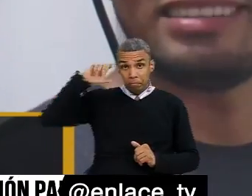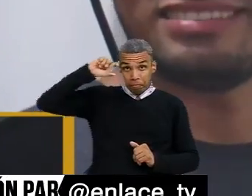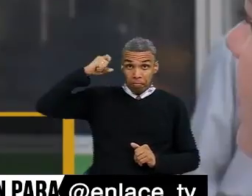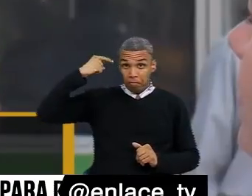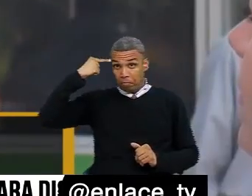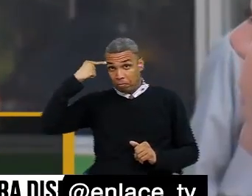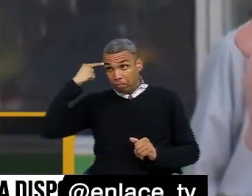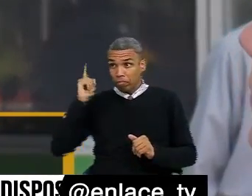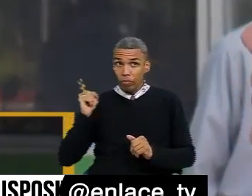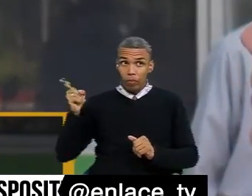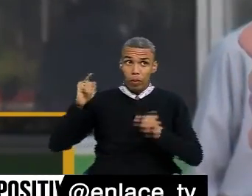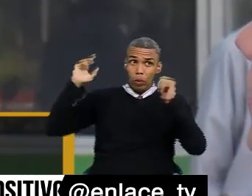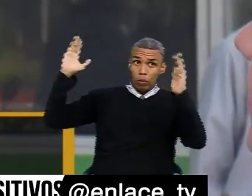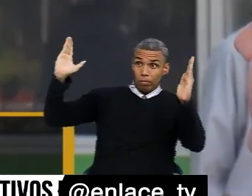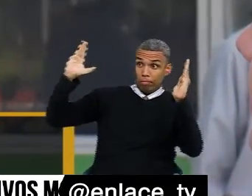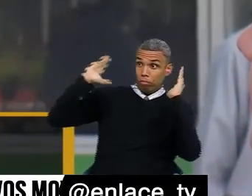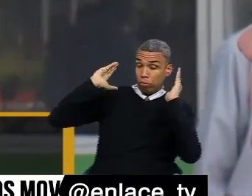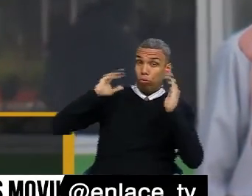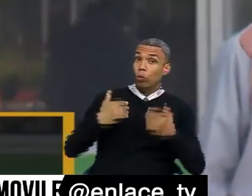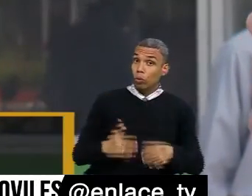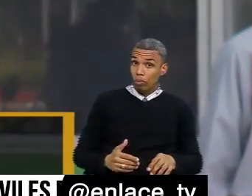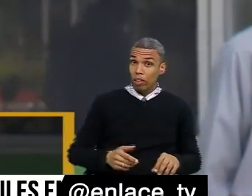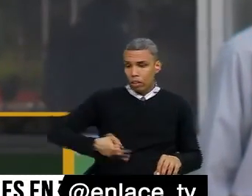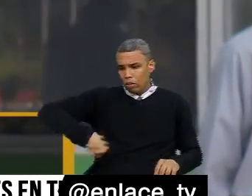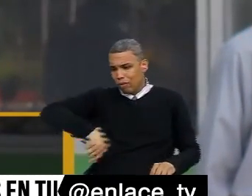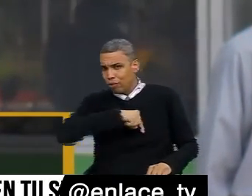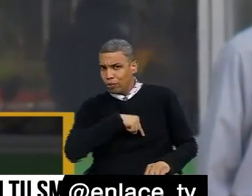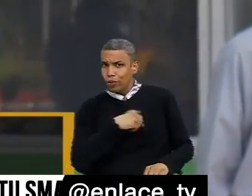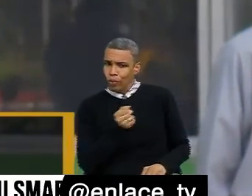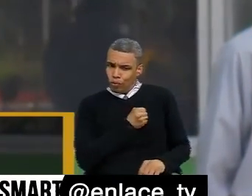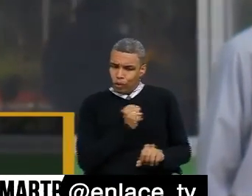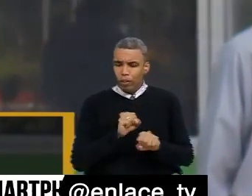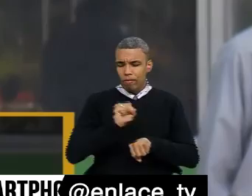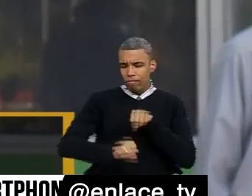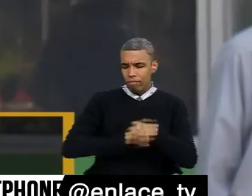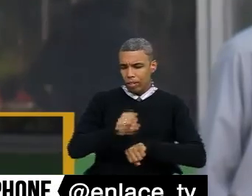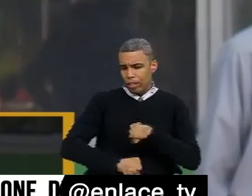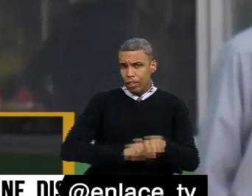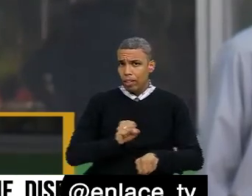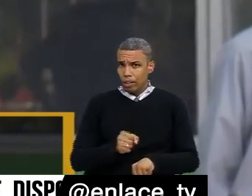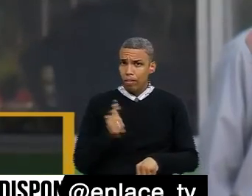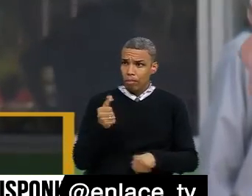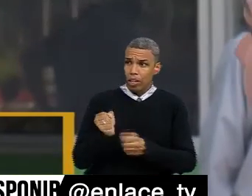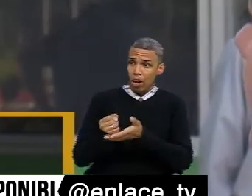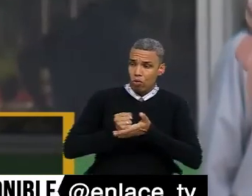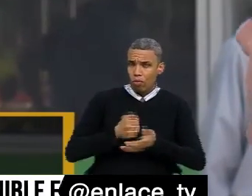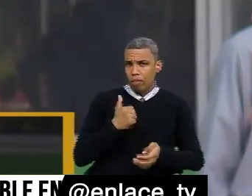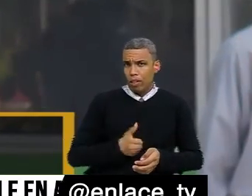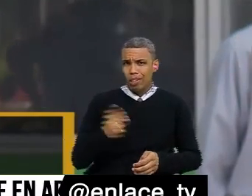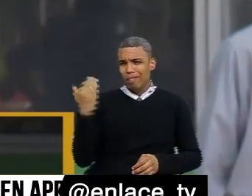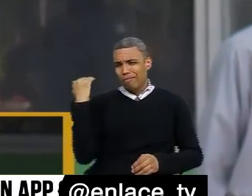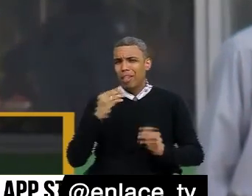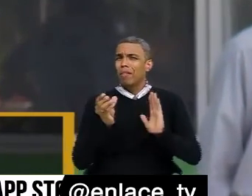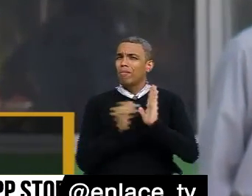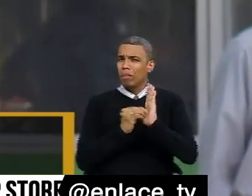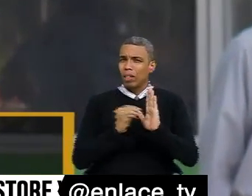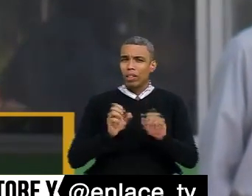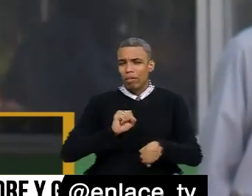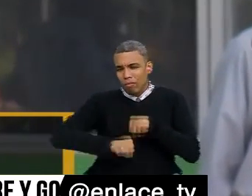que utilizamos el tiempo libre para nuestra salud. Se han presentado varios hurtos en la ciudad de Barranca Bermeja y esto ha